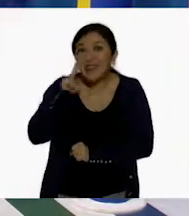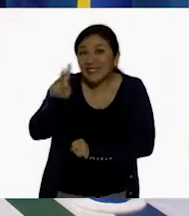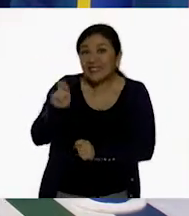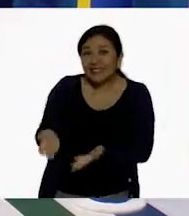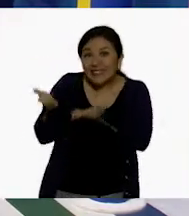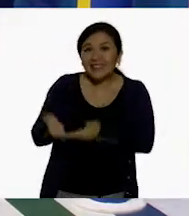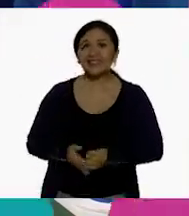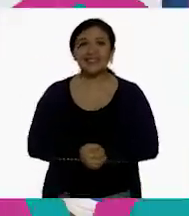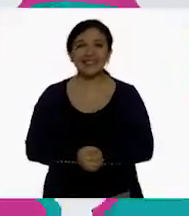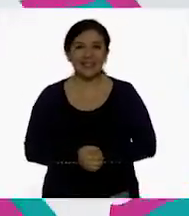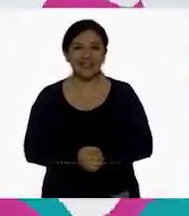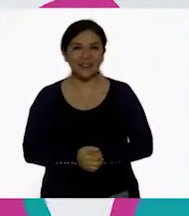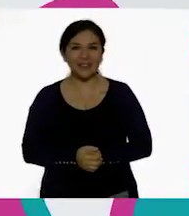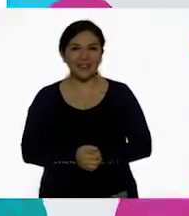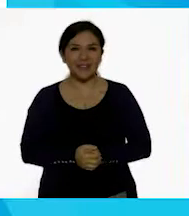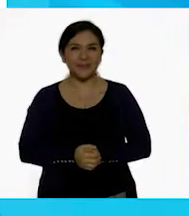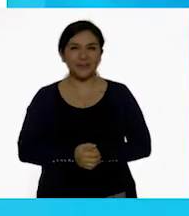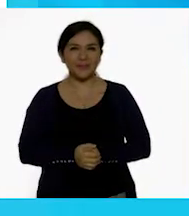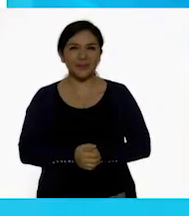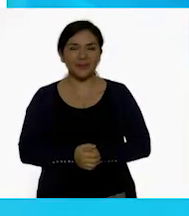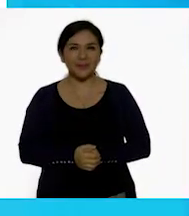ver.